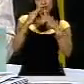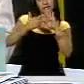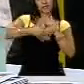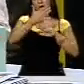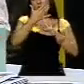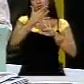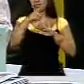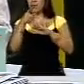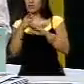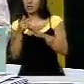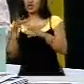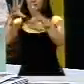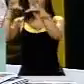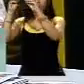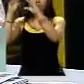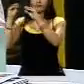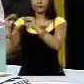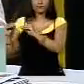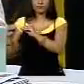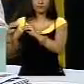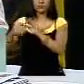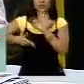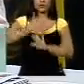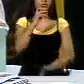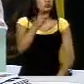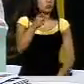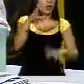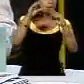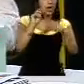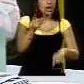lucecita. ¿Tú apagas la luz? No tienes cara de apagar la luz.